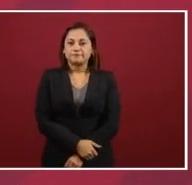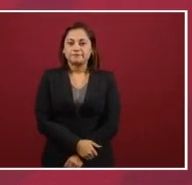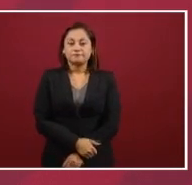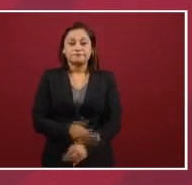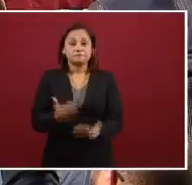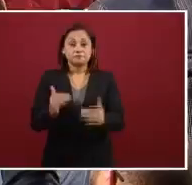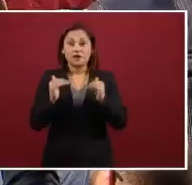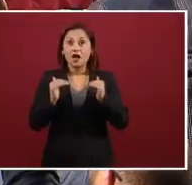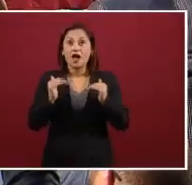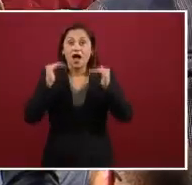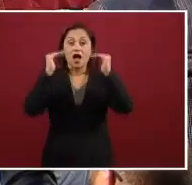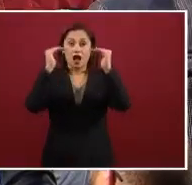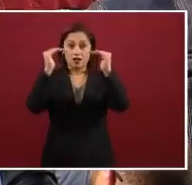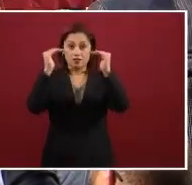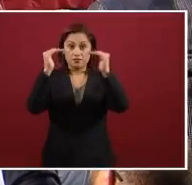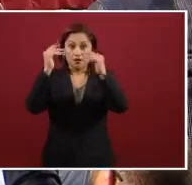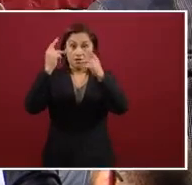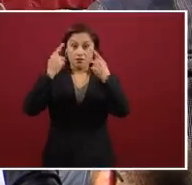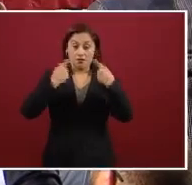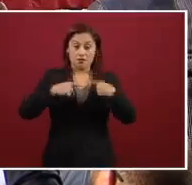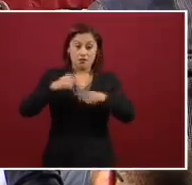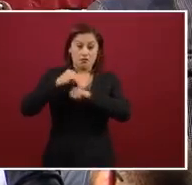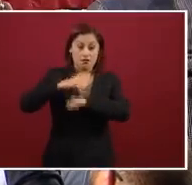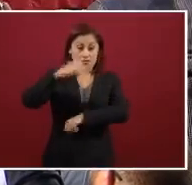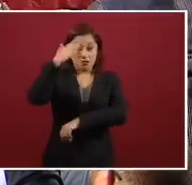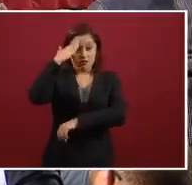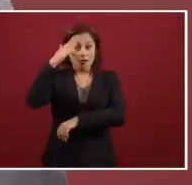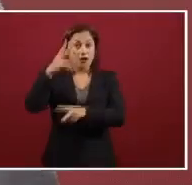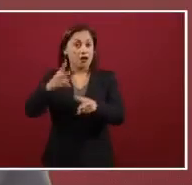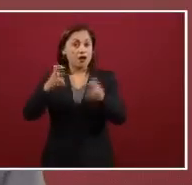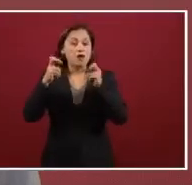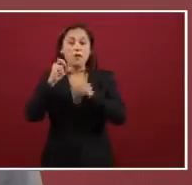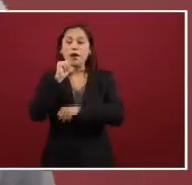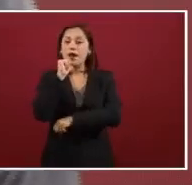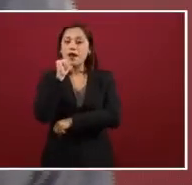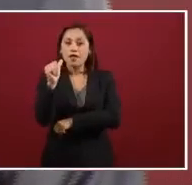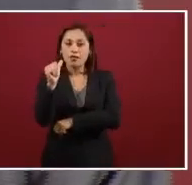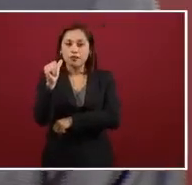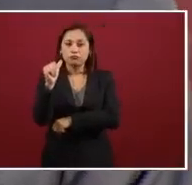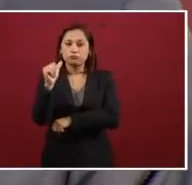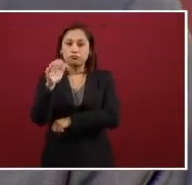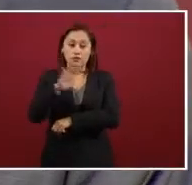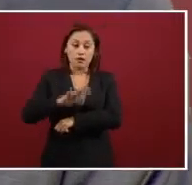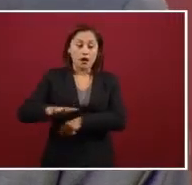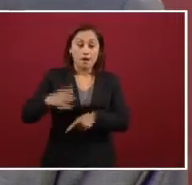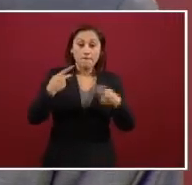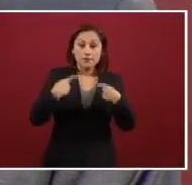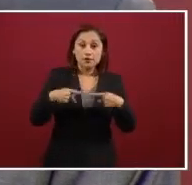arriba no se roba y no se debe de robar abajo.